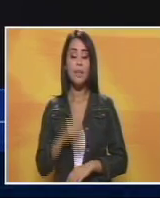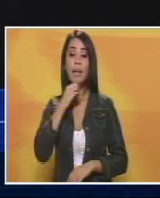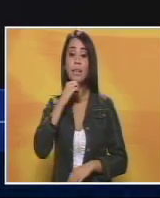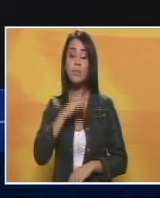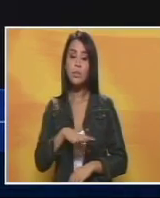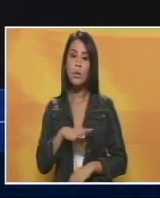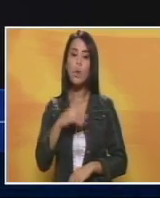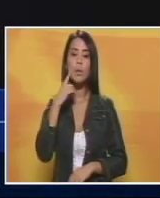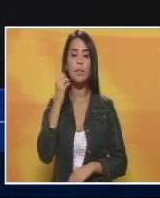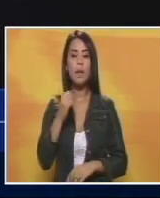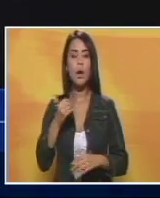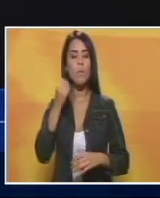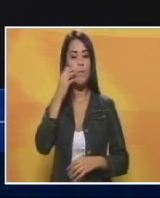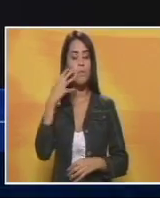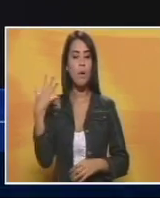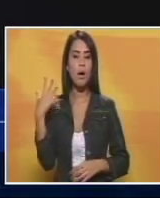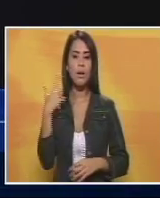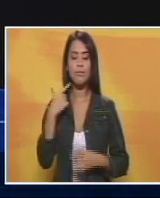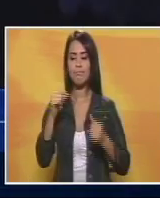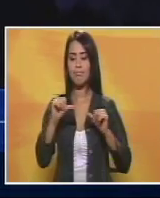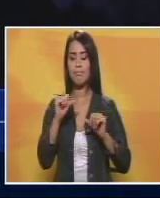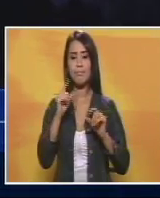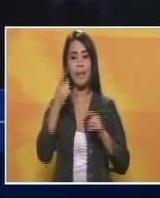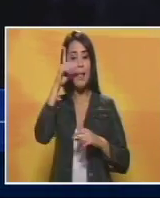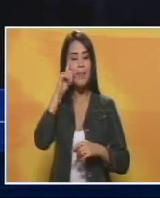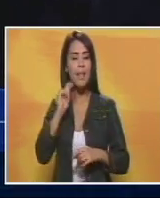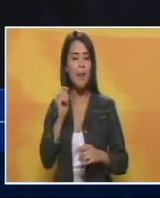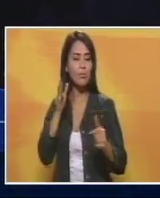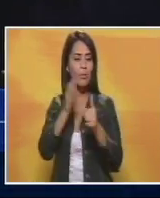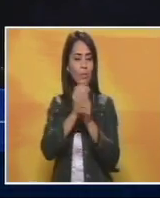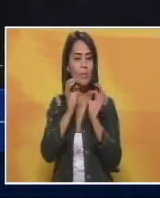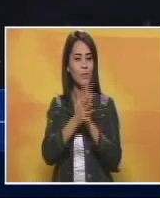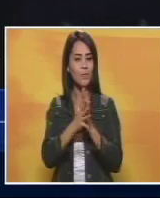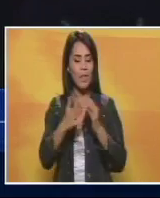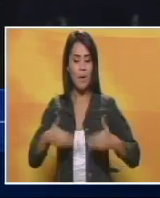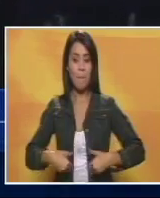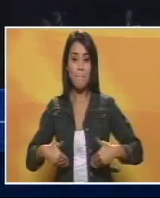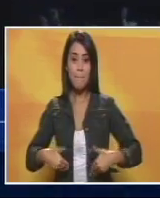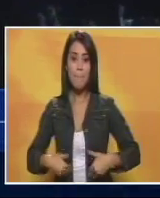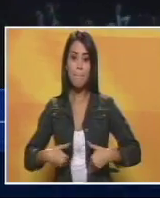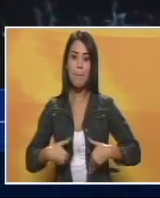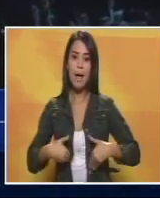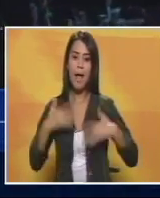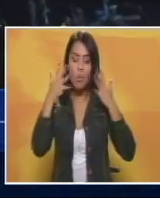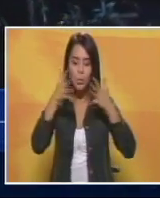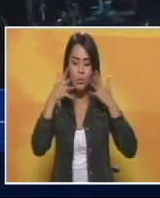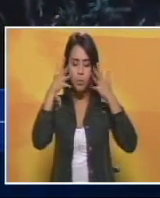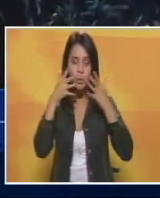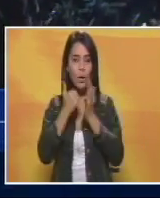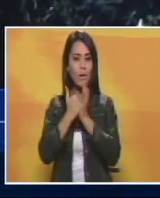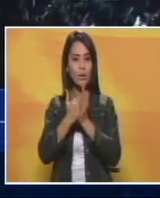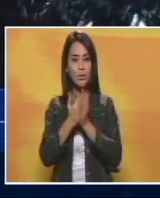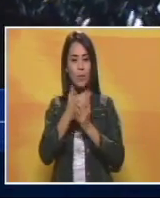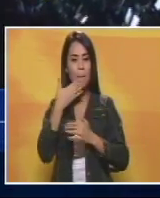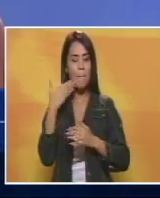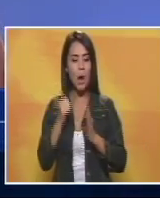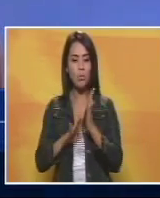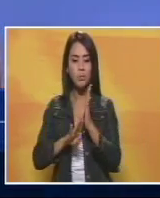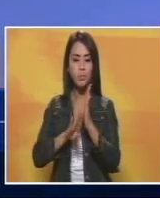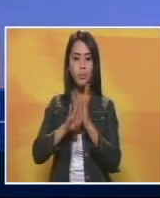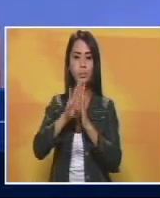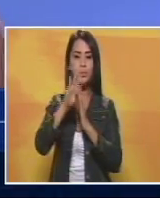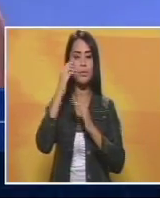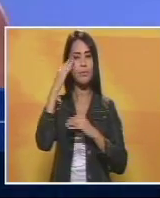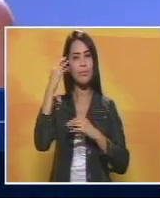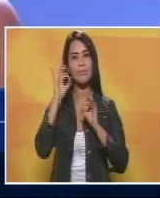Maine, un artista fracasado que descubre el talento de alguien y lucha por convertirla en una celebridad. Ella aseguró que es un sueño hecho realidad y